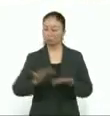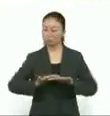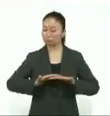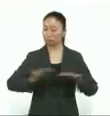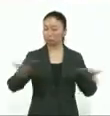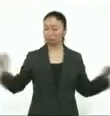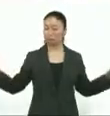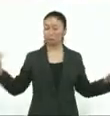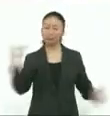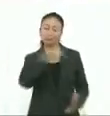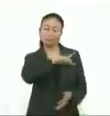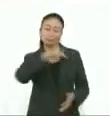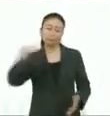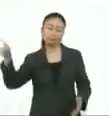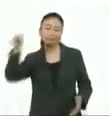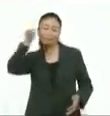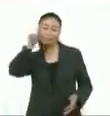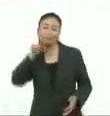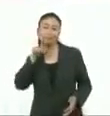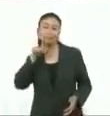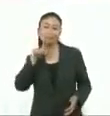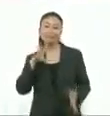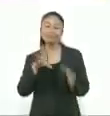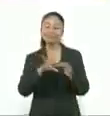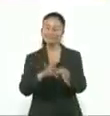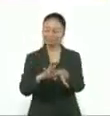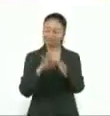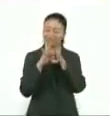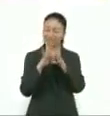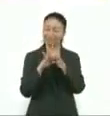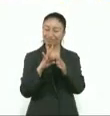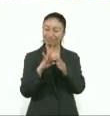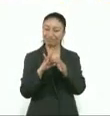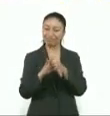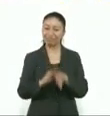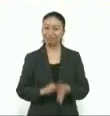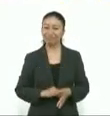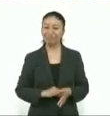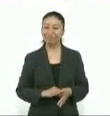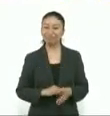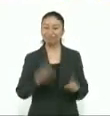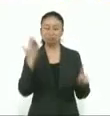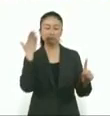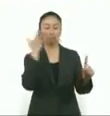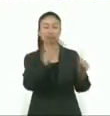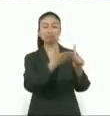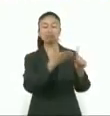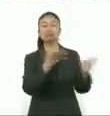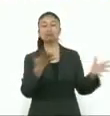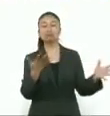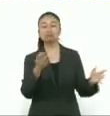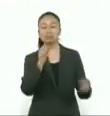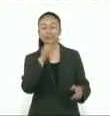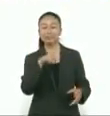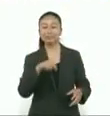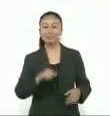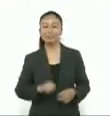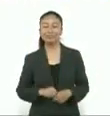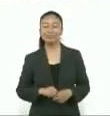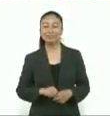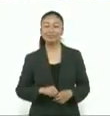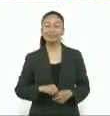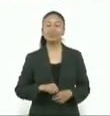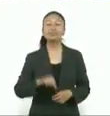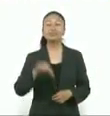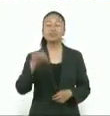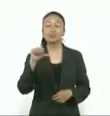estamos todas las mujeres unidas en una sola voz. Hoy también están